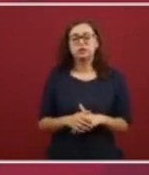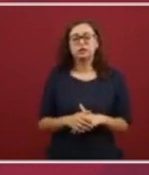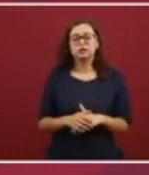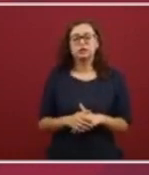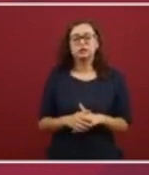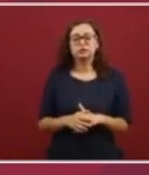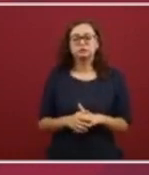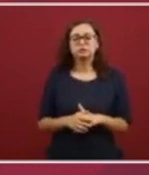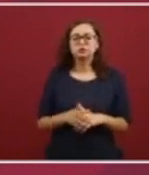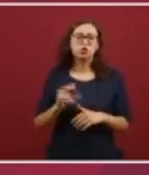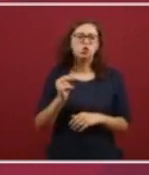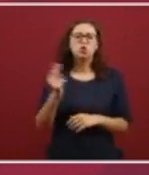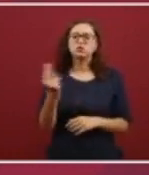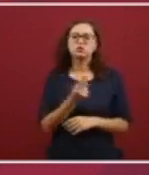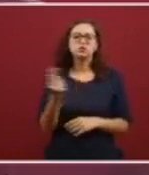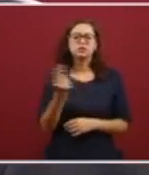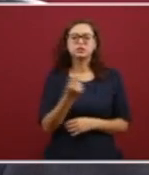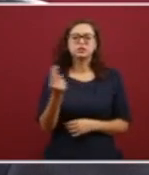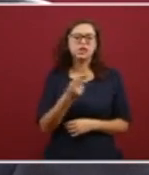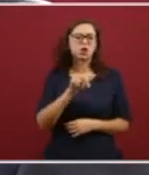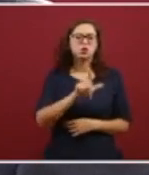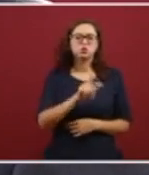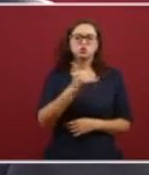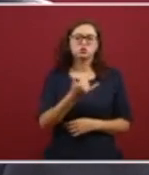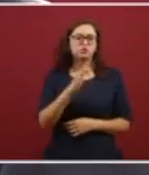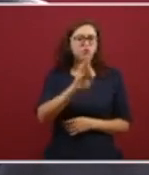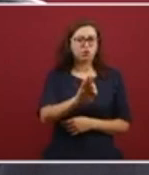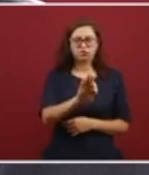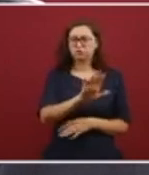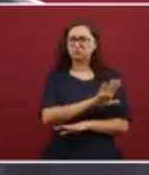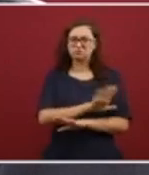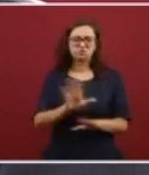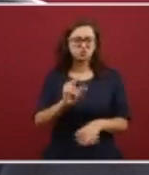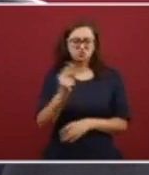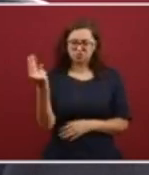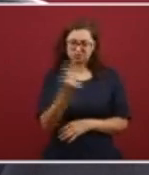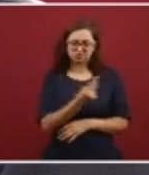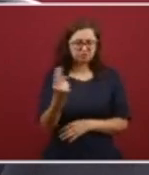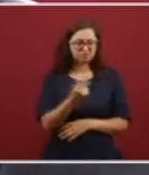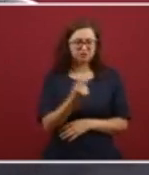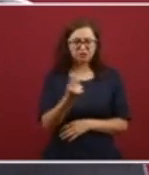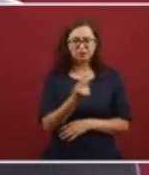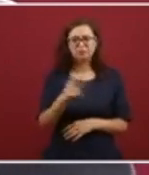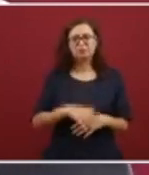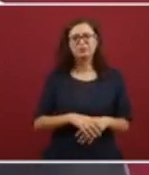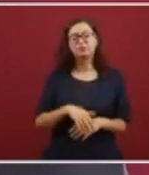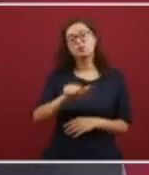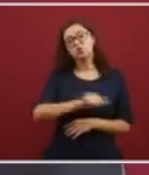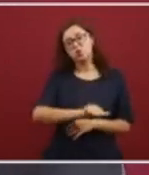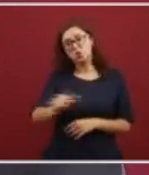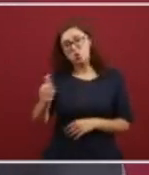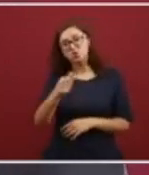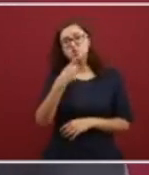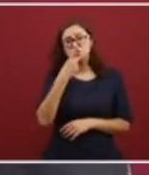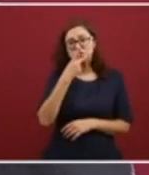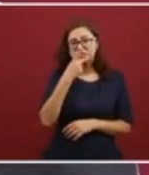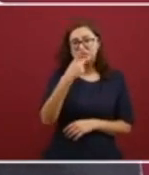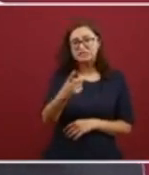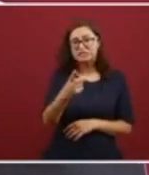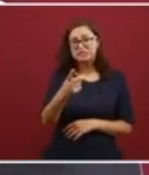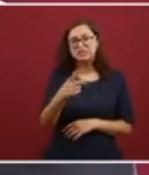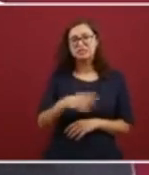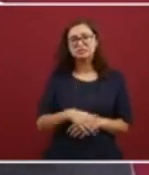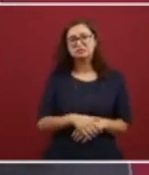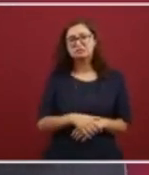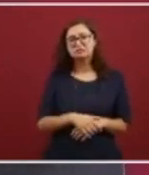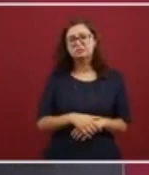era innecesario que estuvieran, otros sostienen que